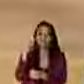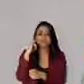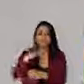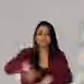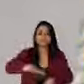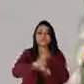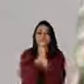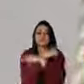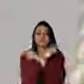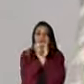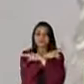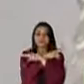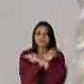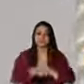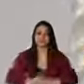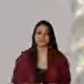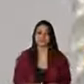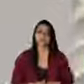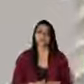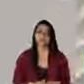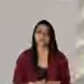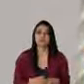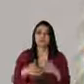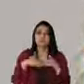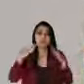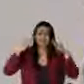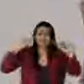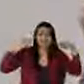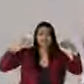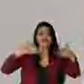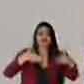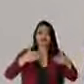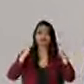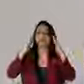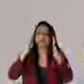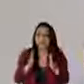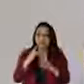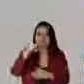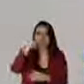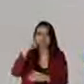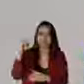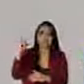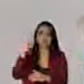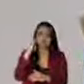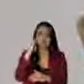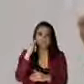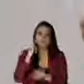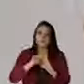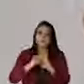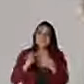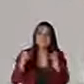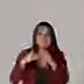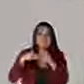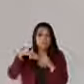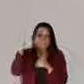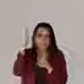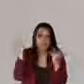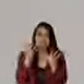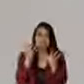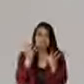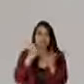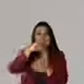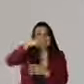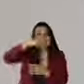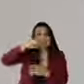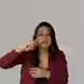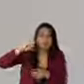Mariscal. Estará enfocado principalmente a la atención a nuestros niños, pero sobre todo a erradicar